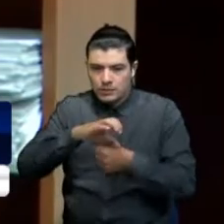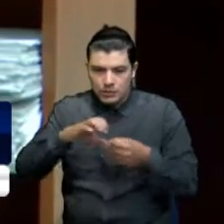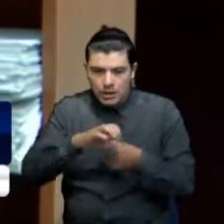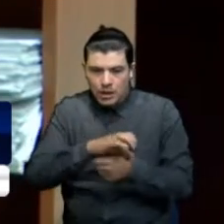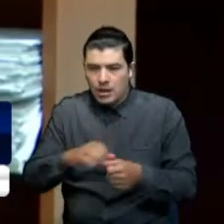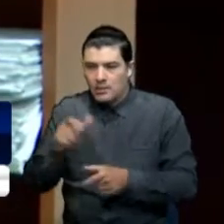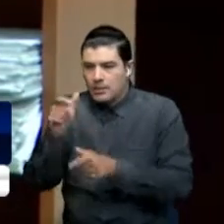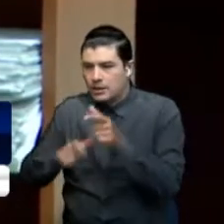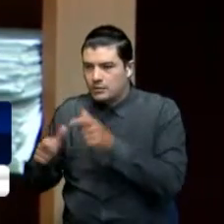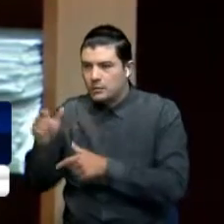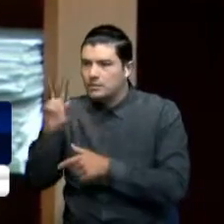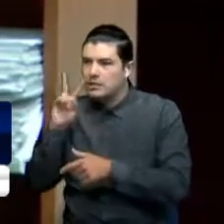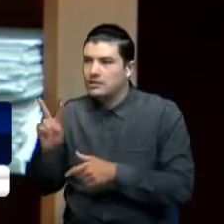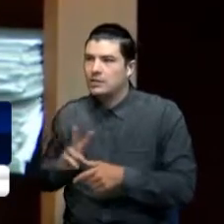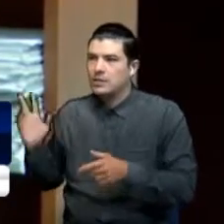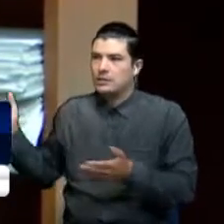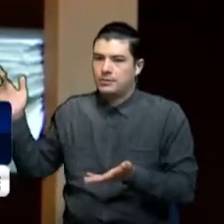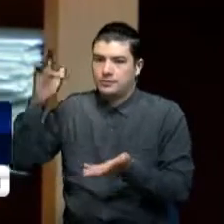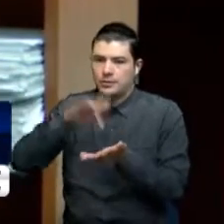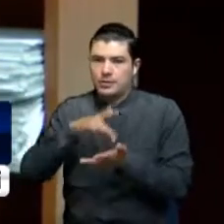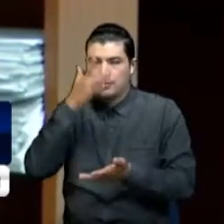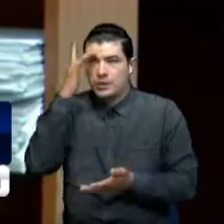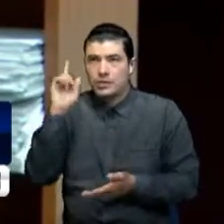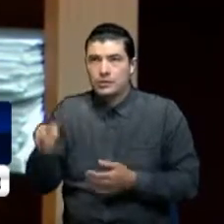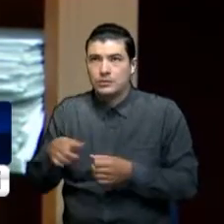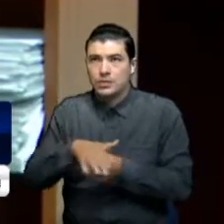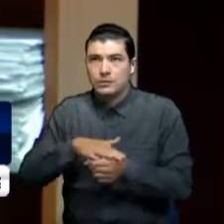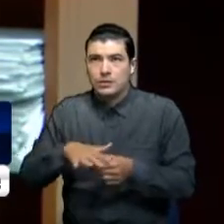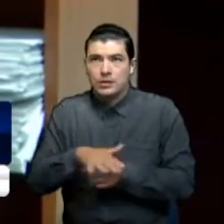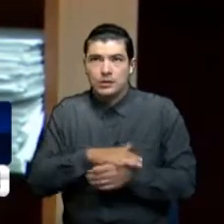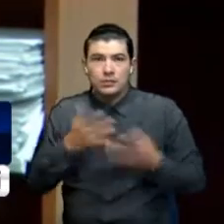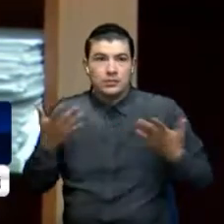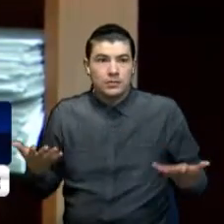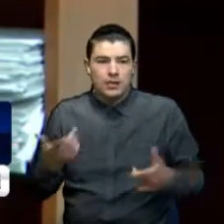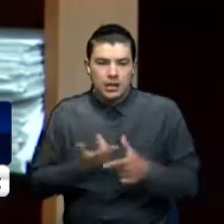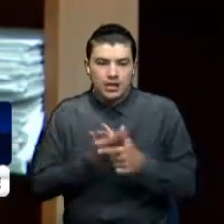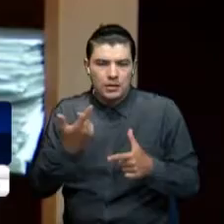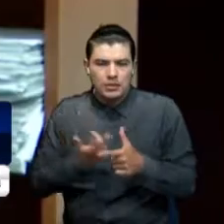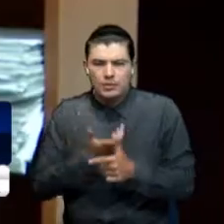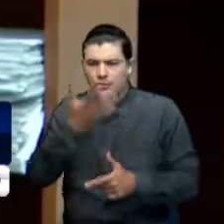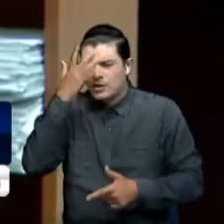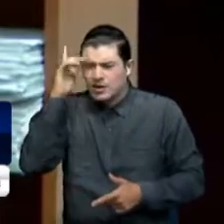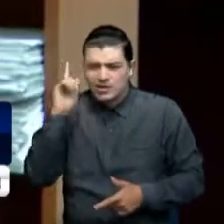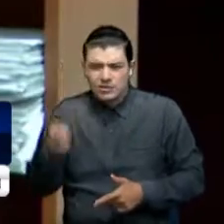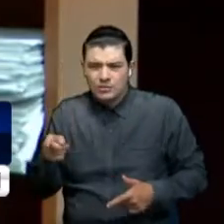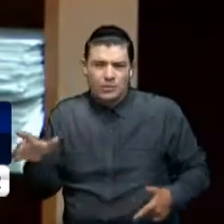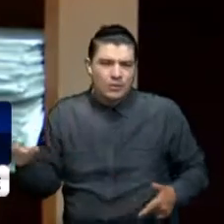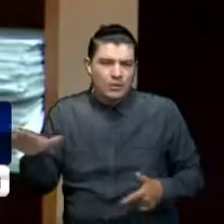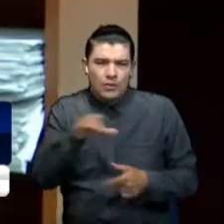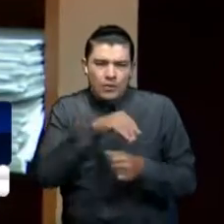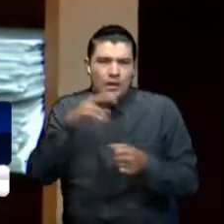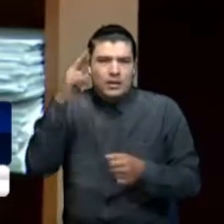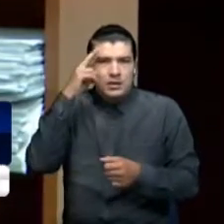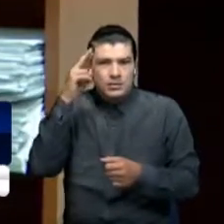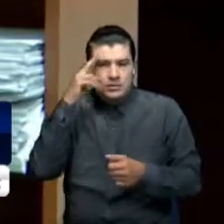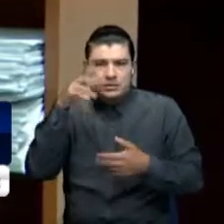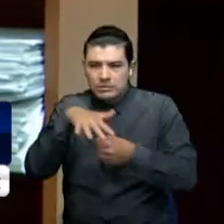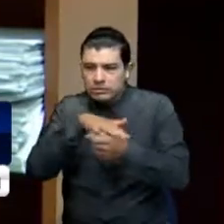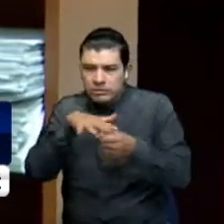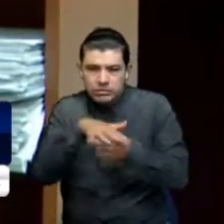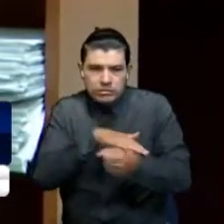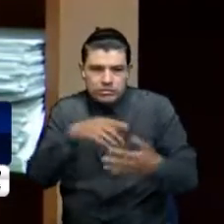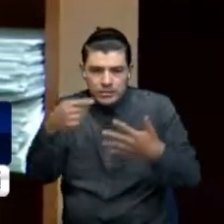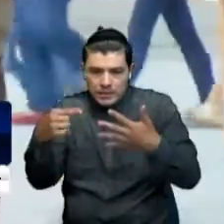gente procedente de venezuela por la situación que se vive allá entonces por todas estas situaciones se hace necesario